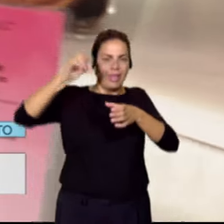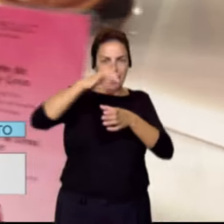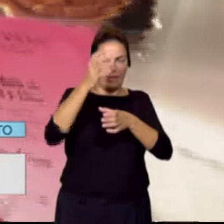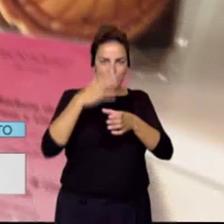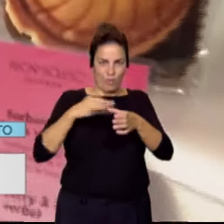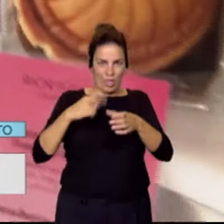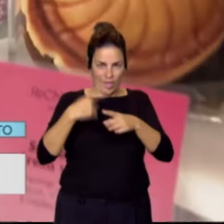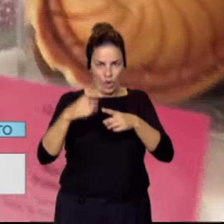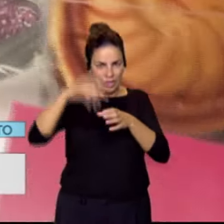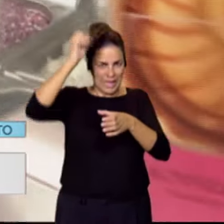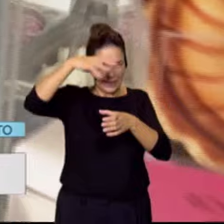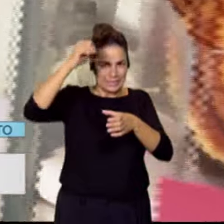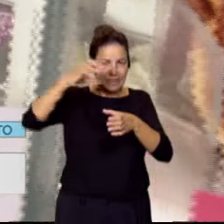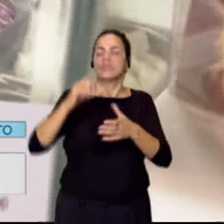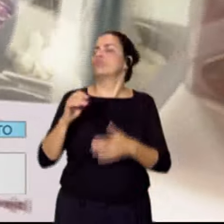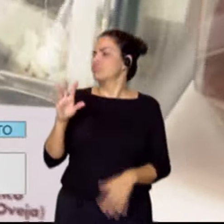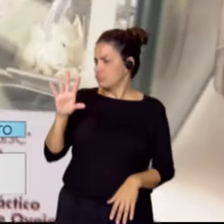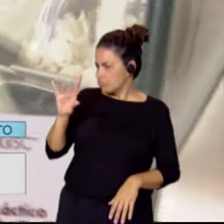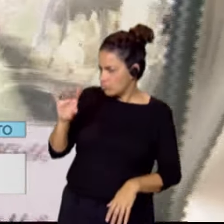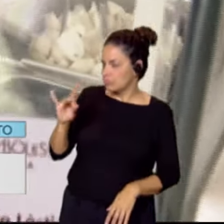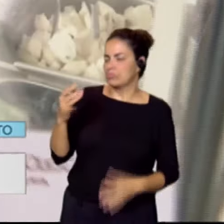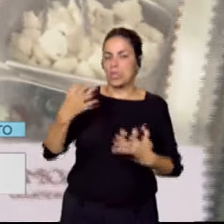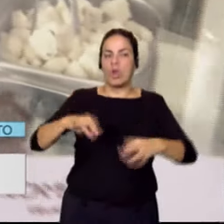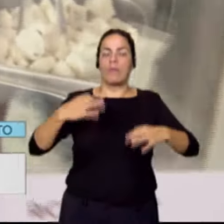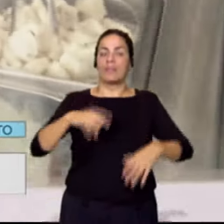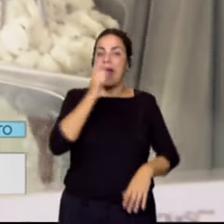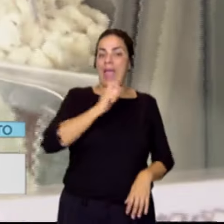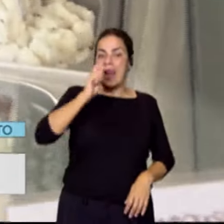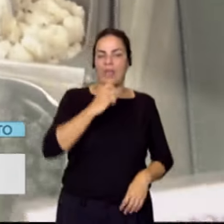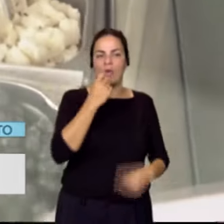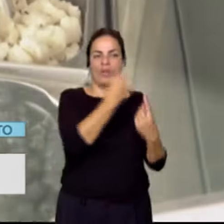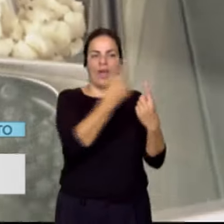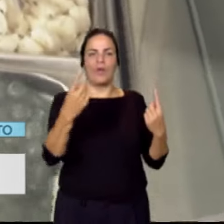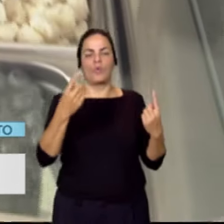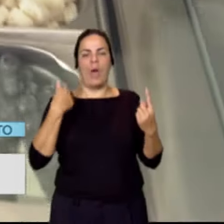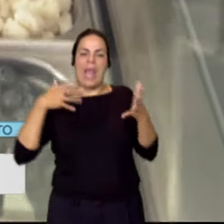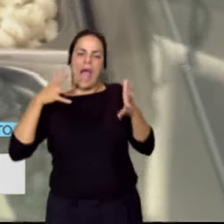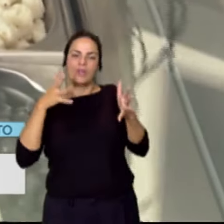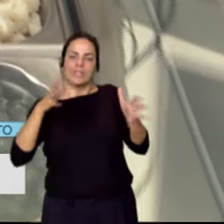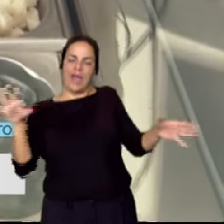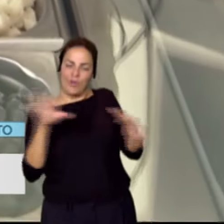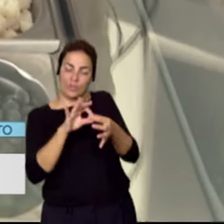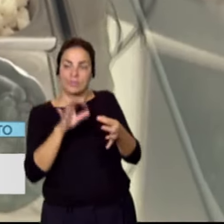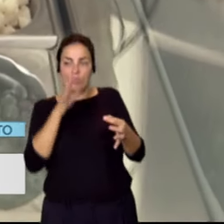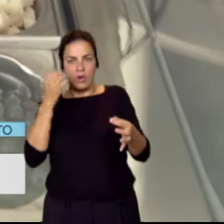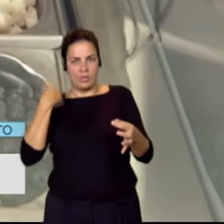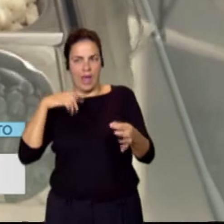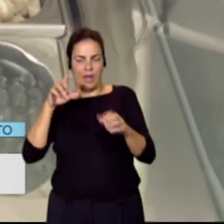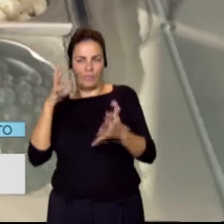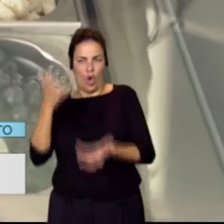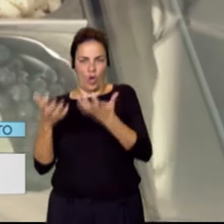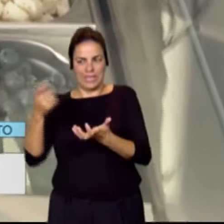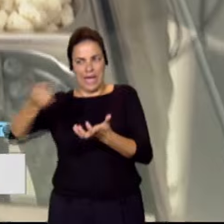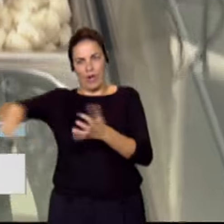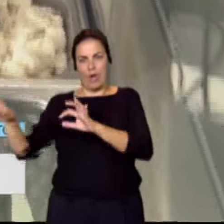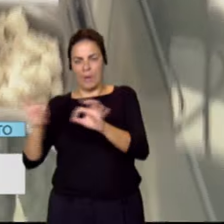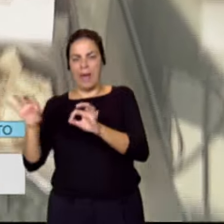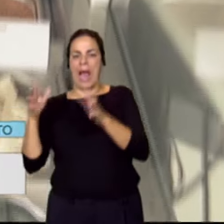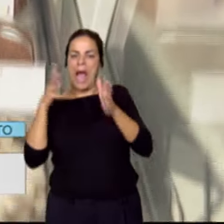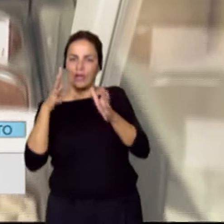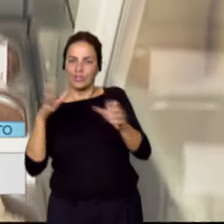Exacto Sí normalmente cada uno de los helados que tenemos vienen con una recomendación que Ale y Jordi han hecho pero siempre